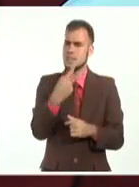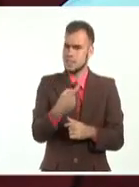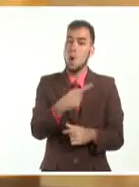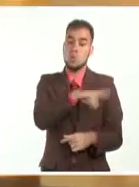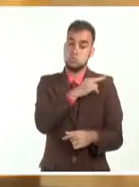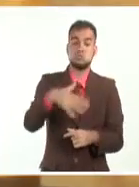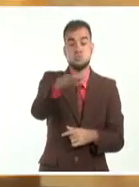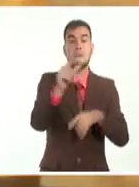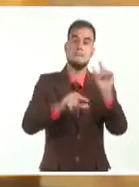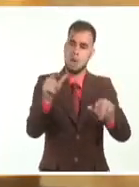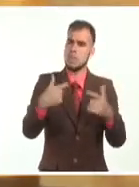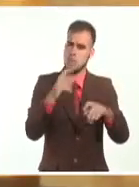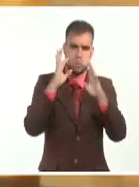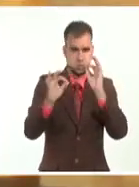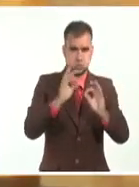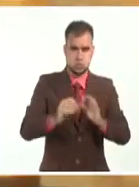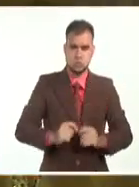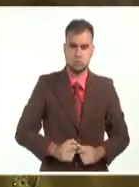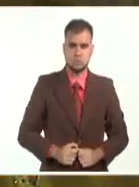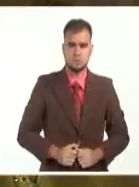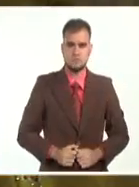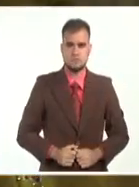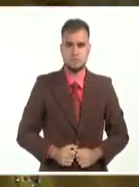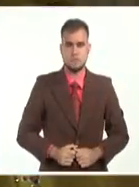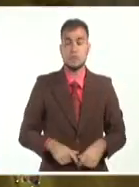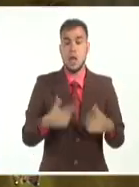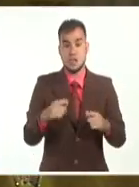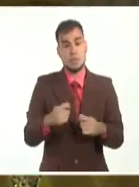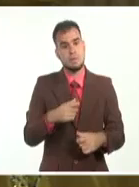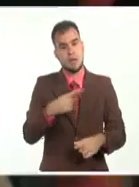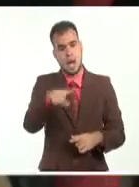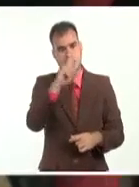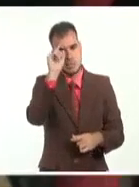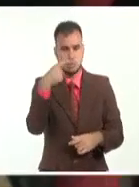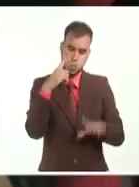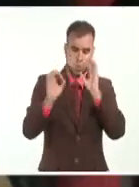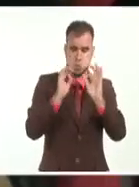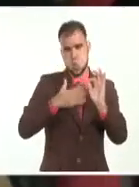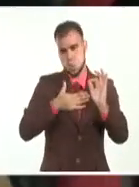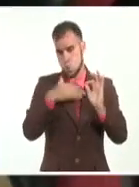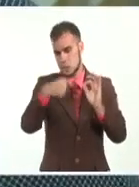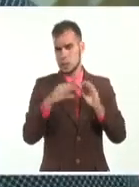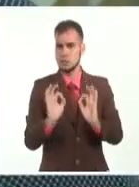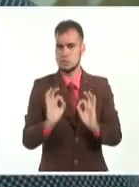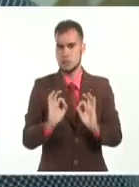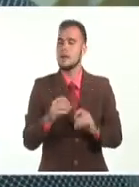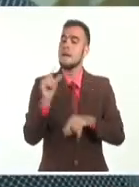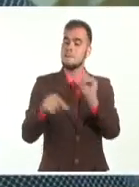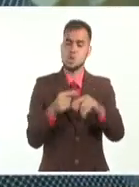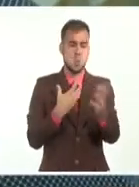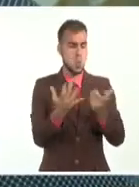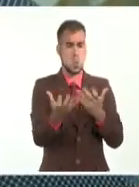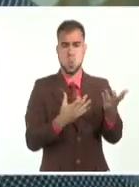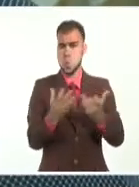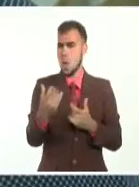personas, por lo que es necesario continuar elevando la percepción de riesgo y la disminución de movimientos de las